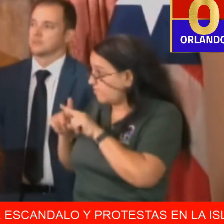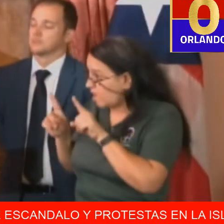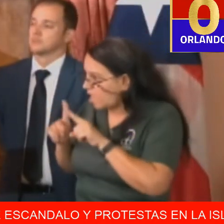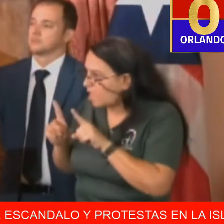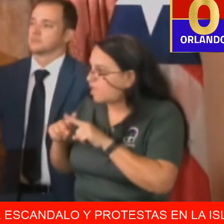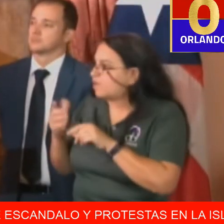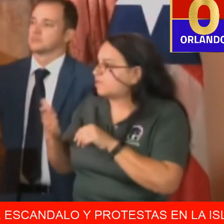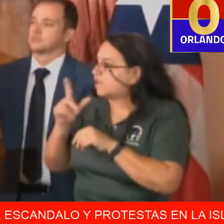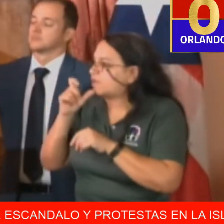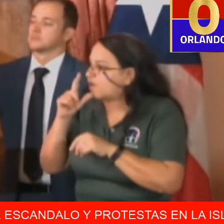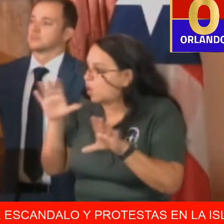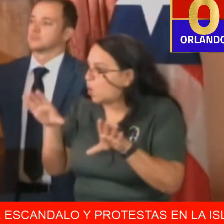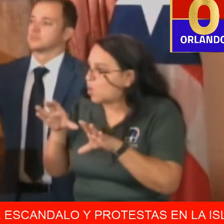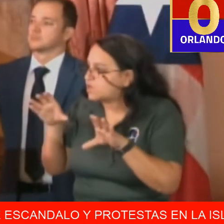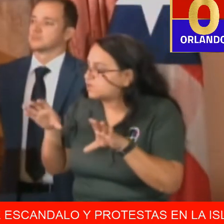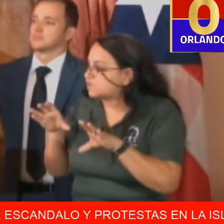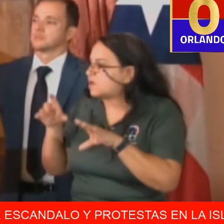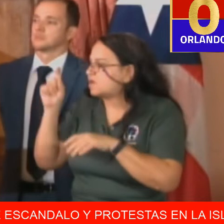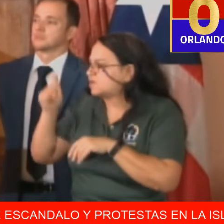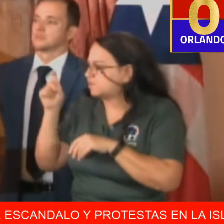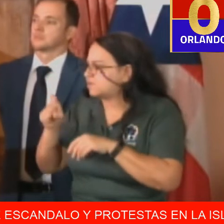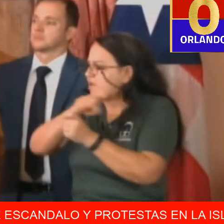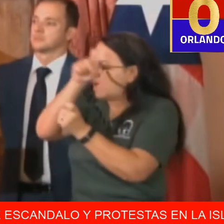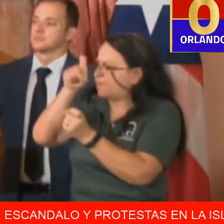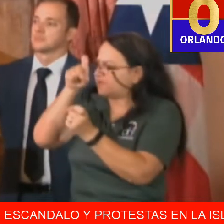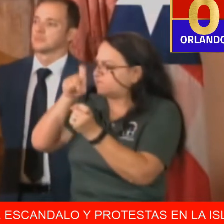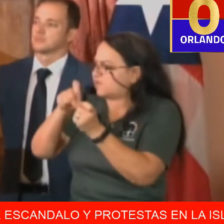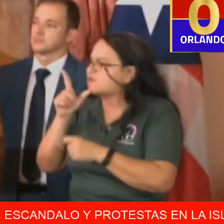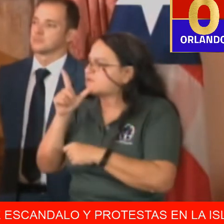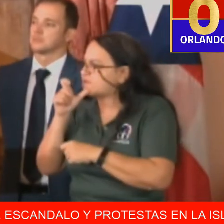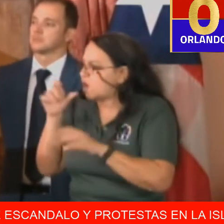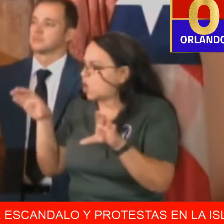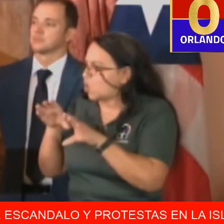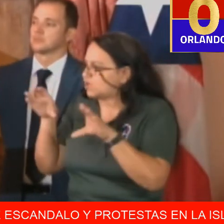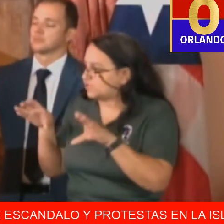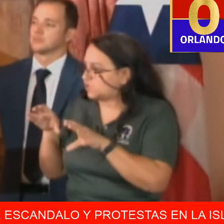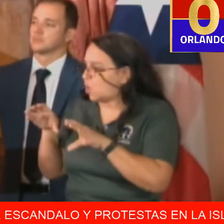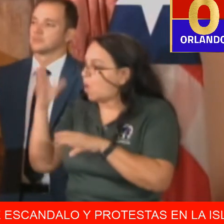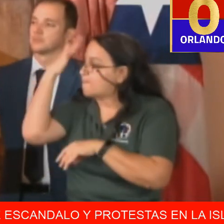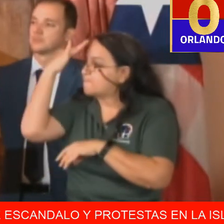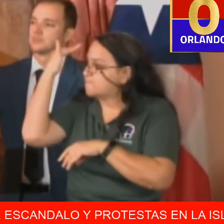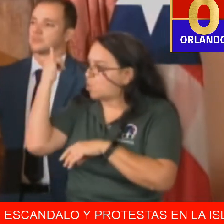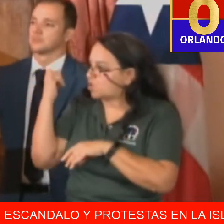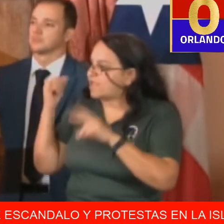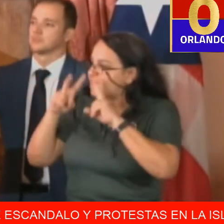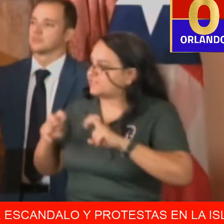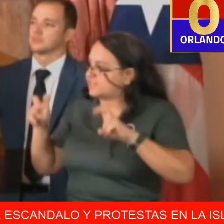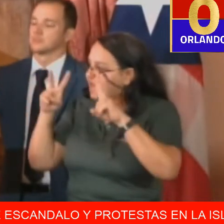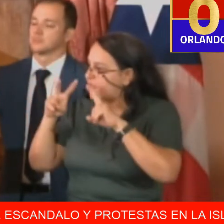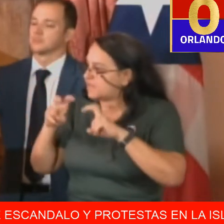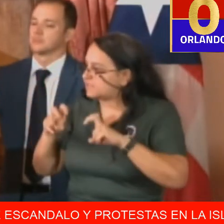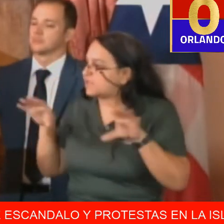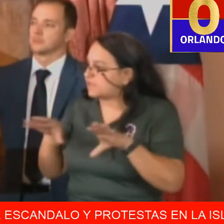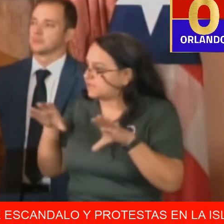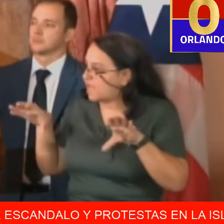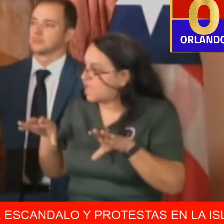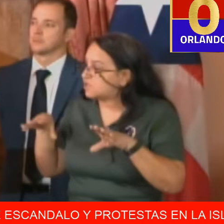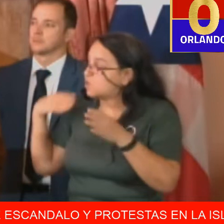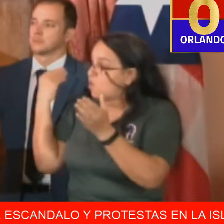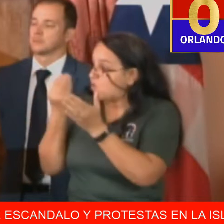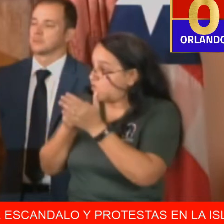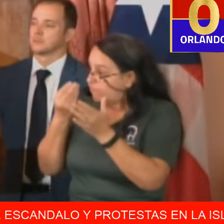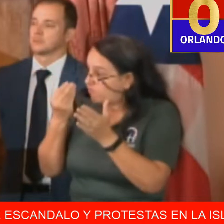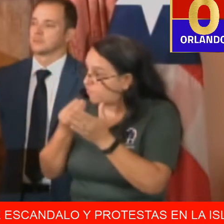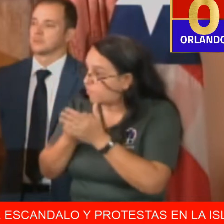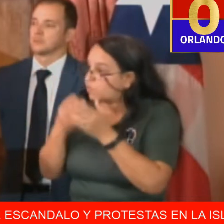con eso. Y entonces cuando lo probé acá, ¿cómo va a ser posible? Si todo el mundo me dice